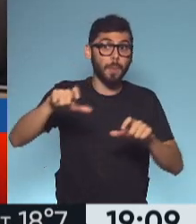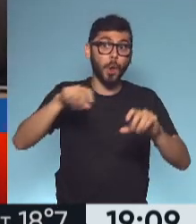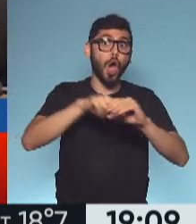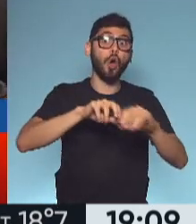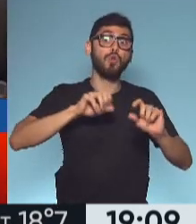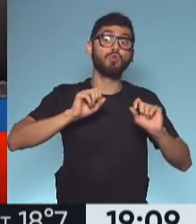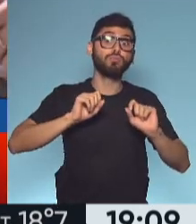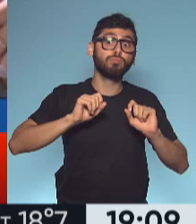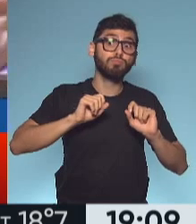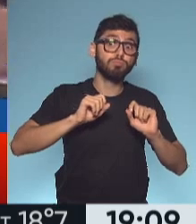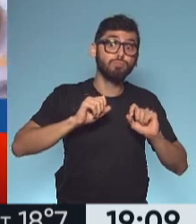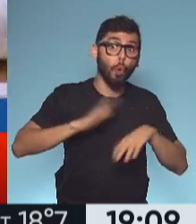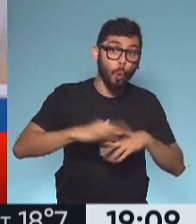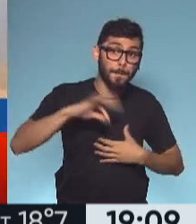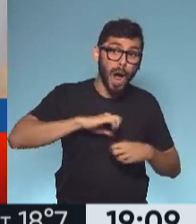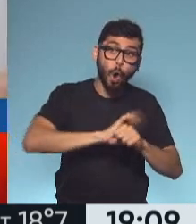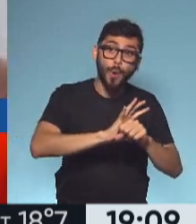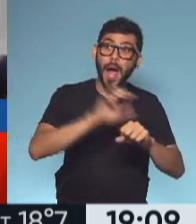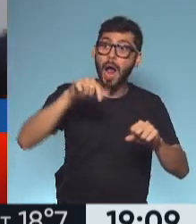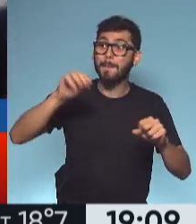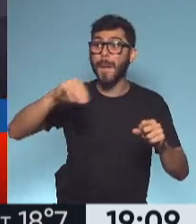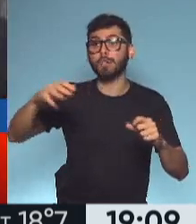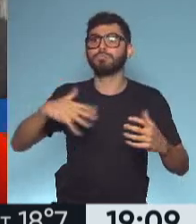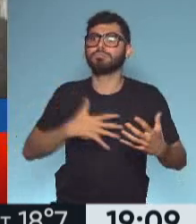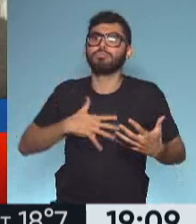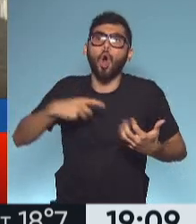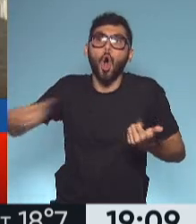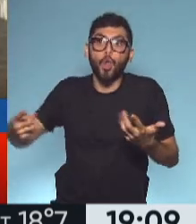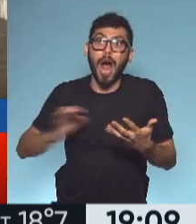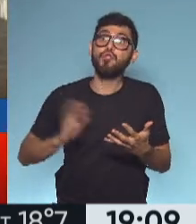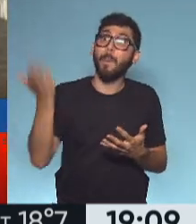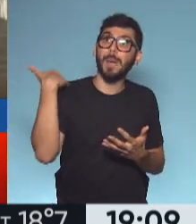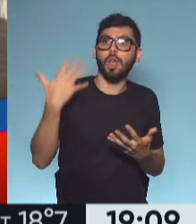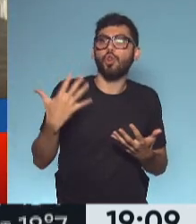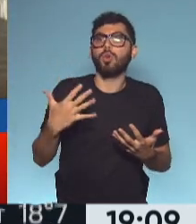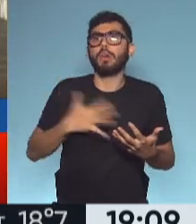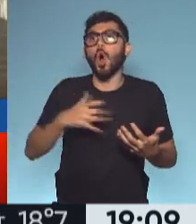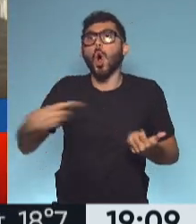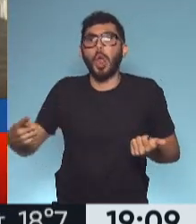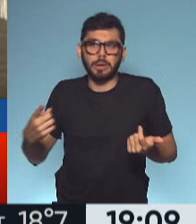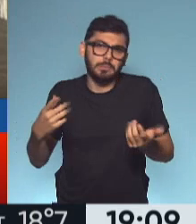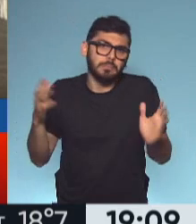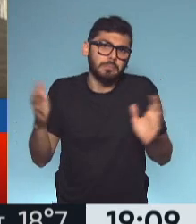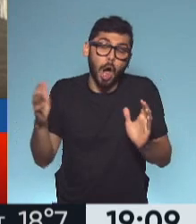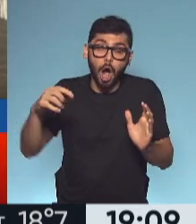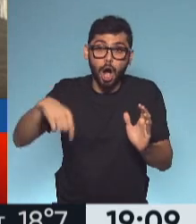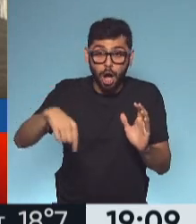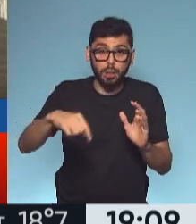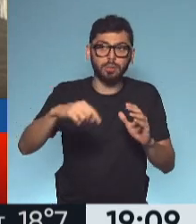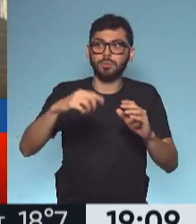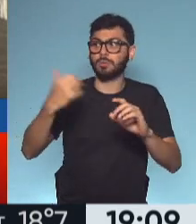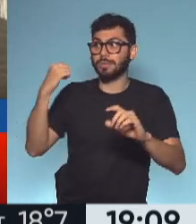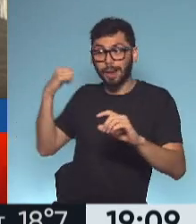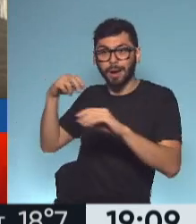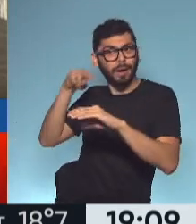Claro. El año pasado había muchos menos internados por otros problemas. Hoy no solo se suman los que ya estaban, sino que